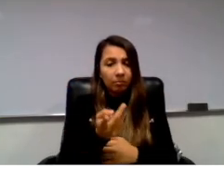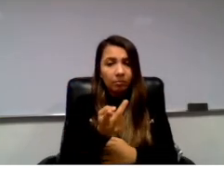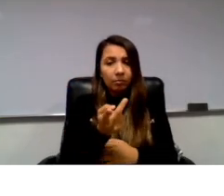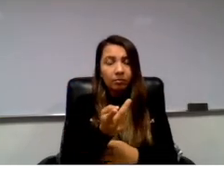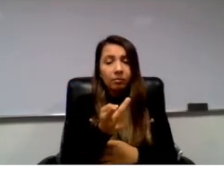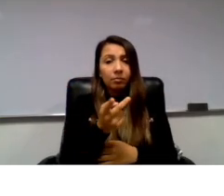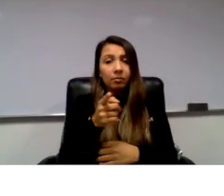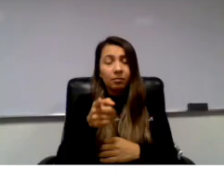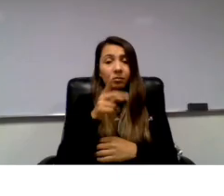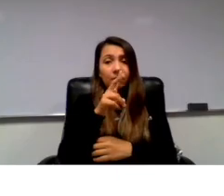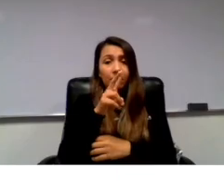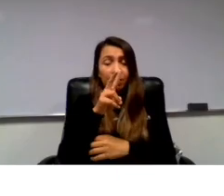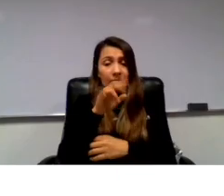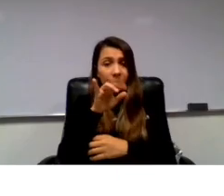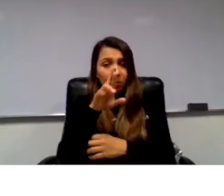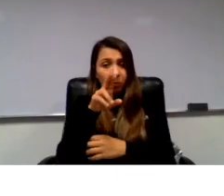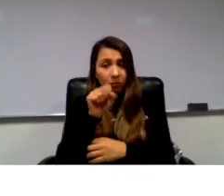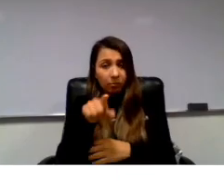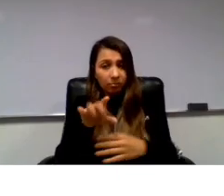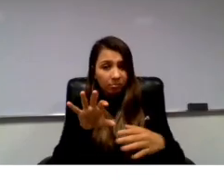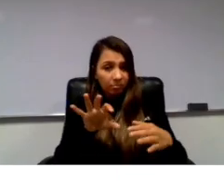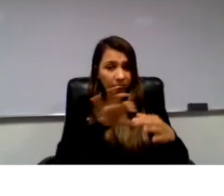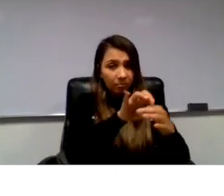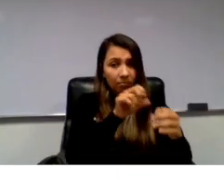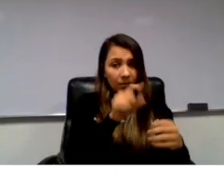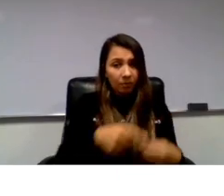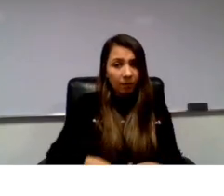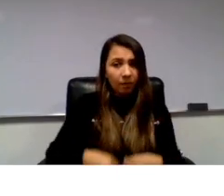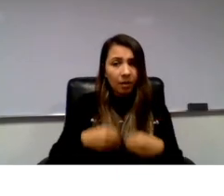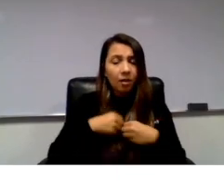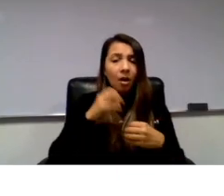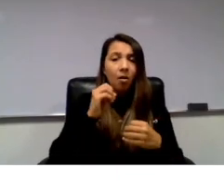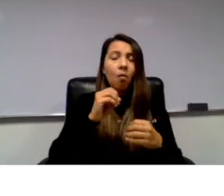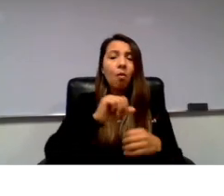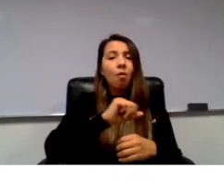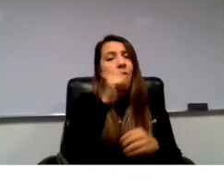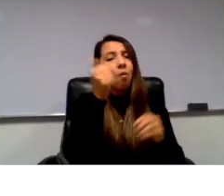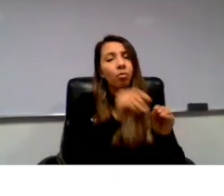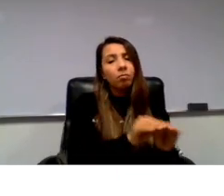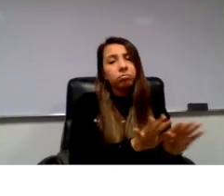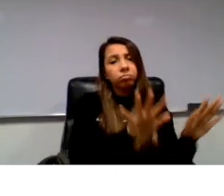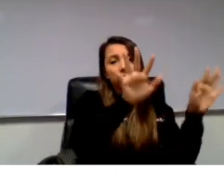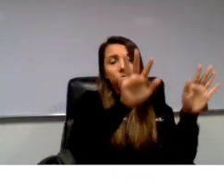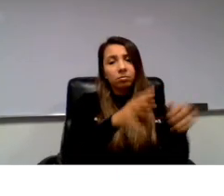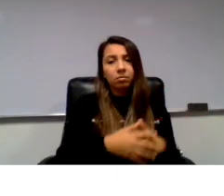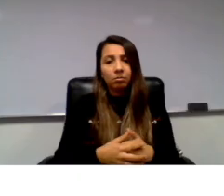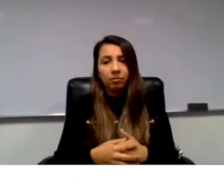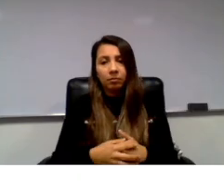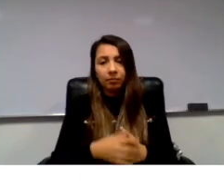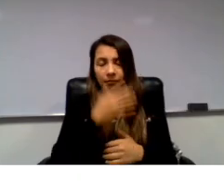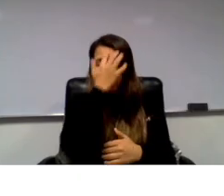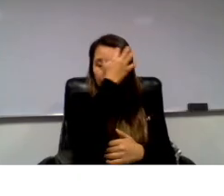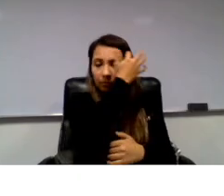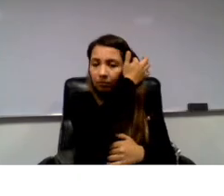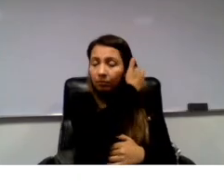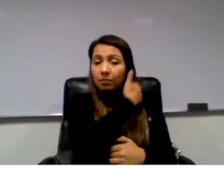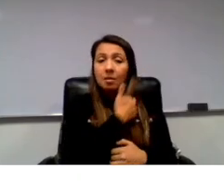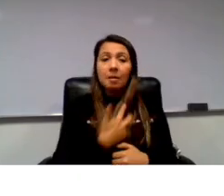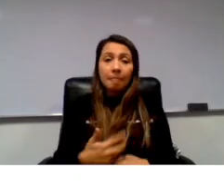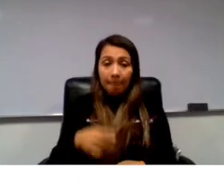continúa, ¿los virus pertenecen al mismo árbol de la vida o tienen otro árbol? Gracias. Excelente pregunta y